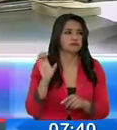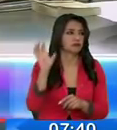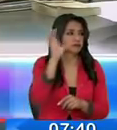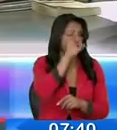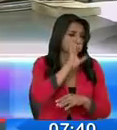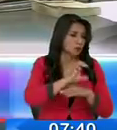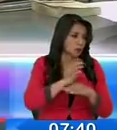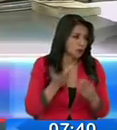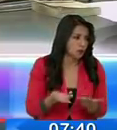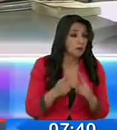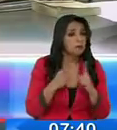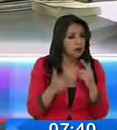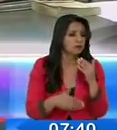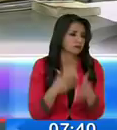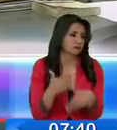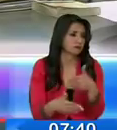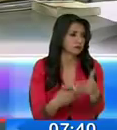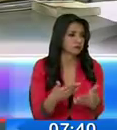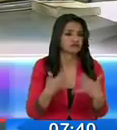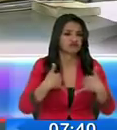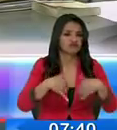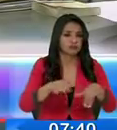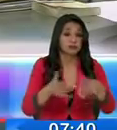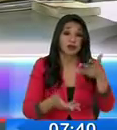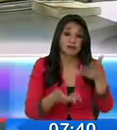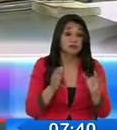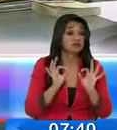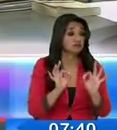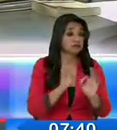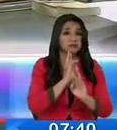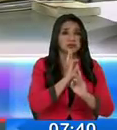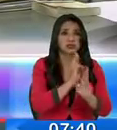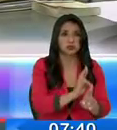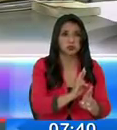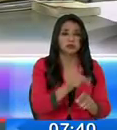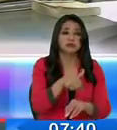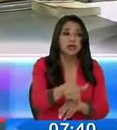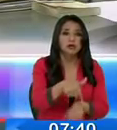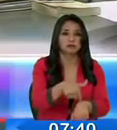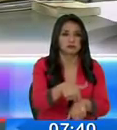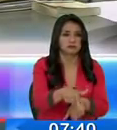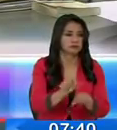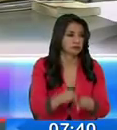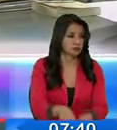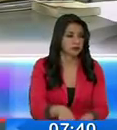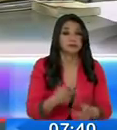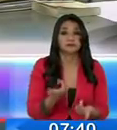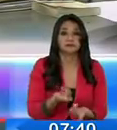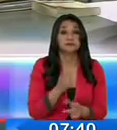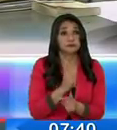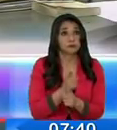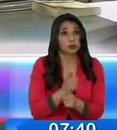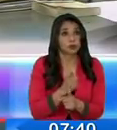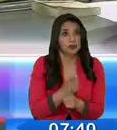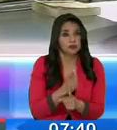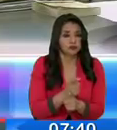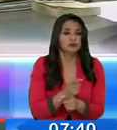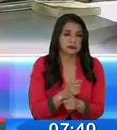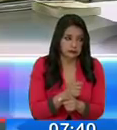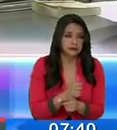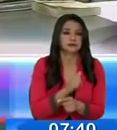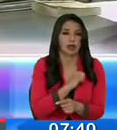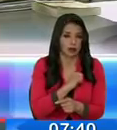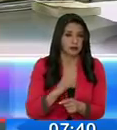país, pero están avanzando y puede haber buenos resultados en el mediano plazo. De tal manera que sí hay una actitud